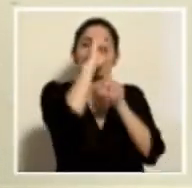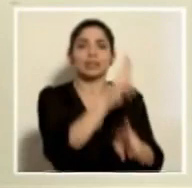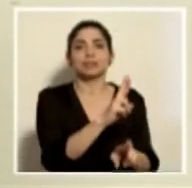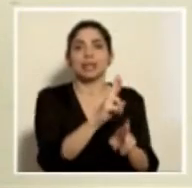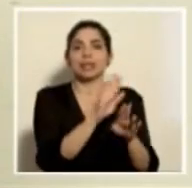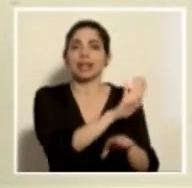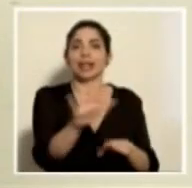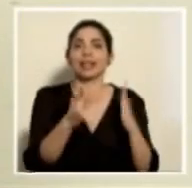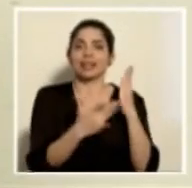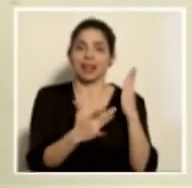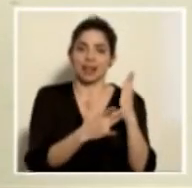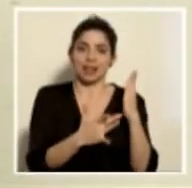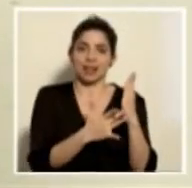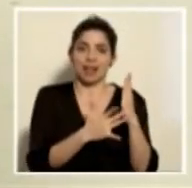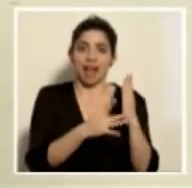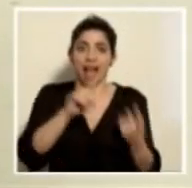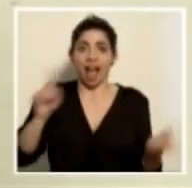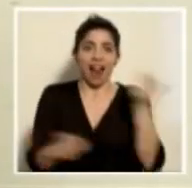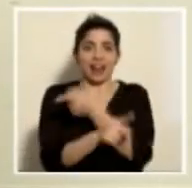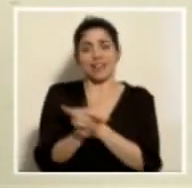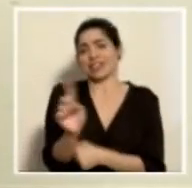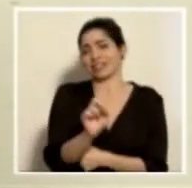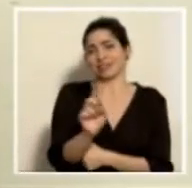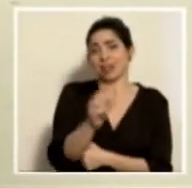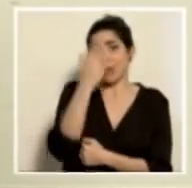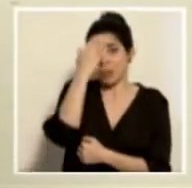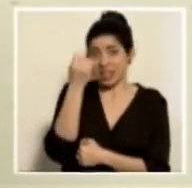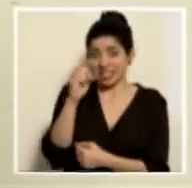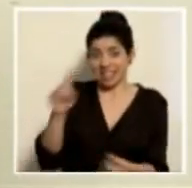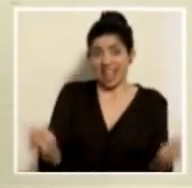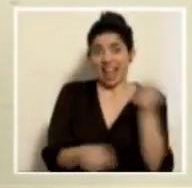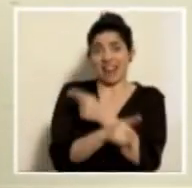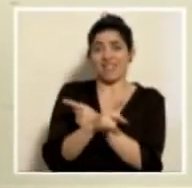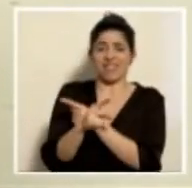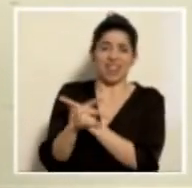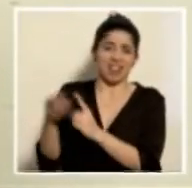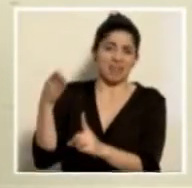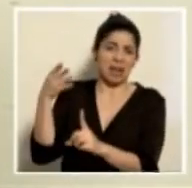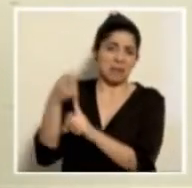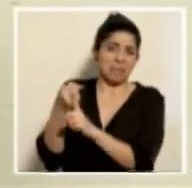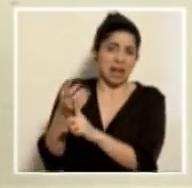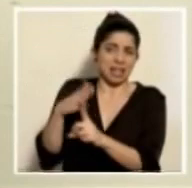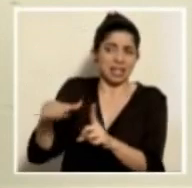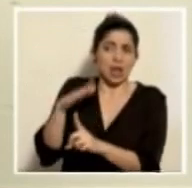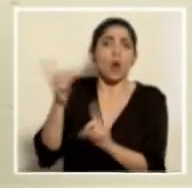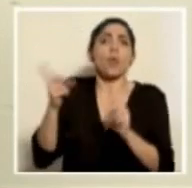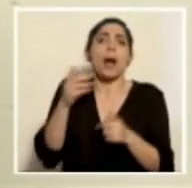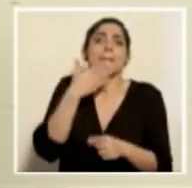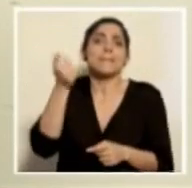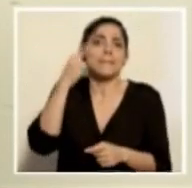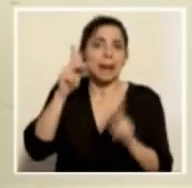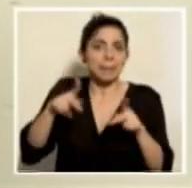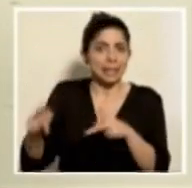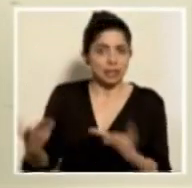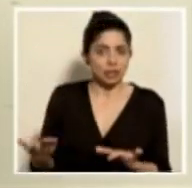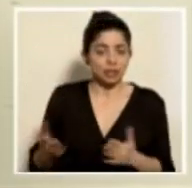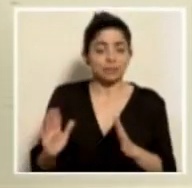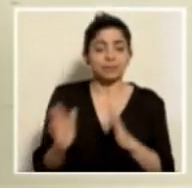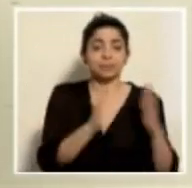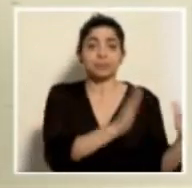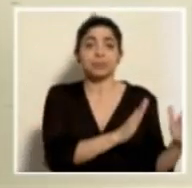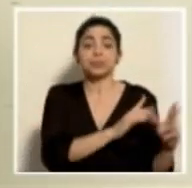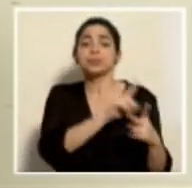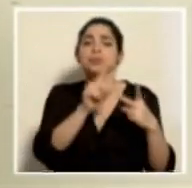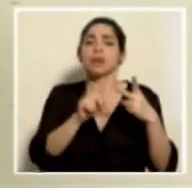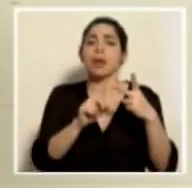técnica, y no al revés, porque eso podría ir en menoscabo de lo que es mejor para la ciudadanía. Sobre